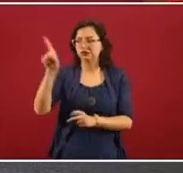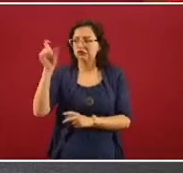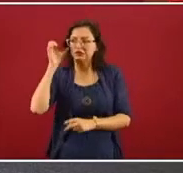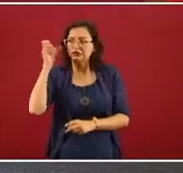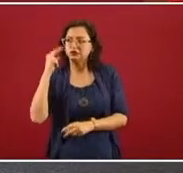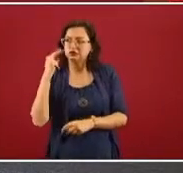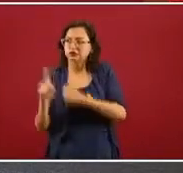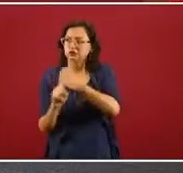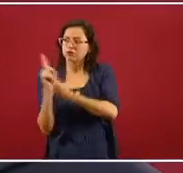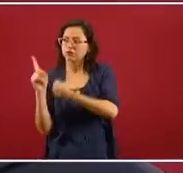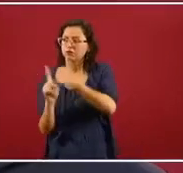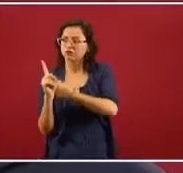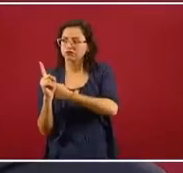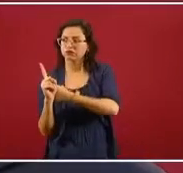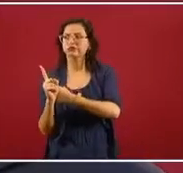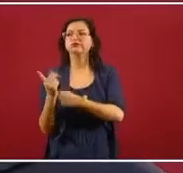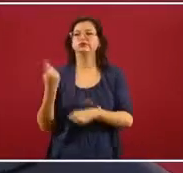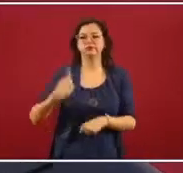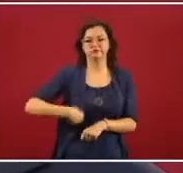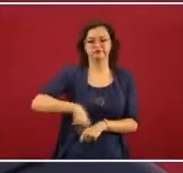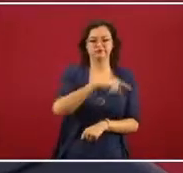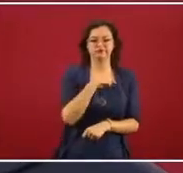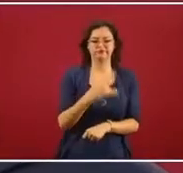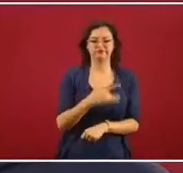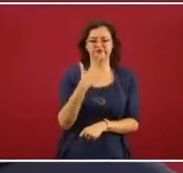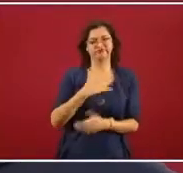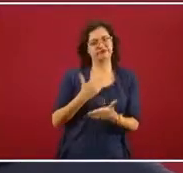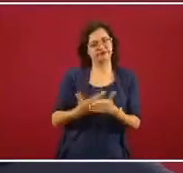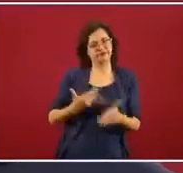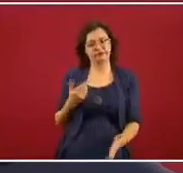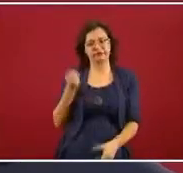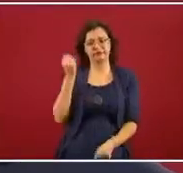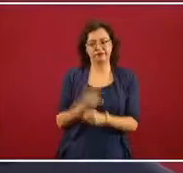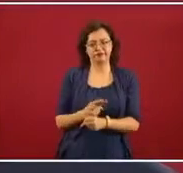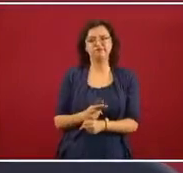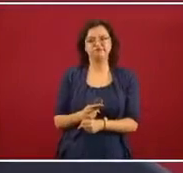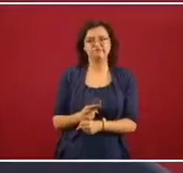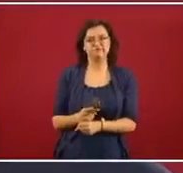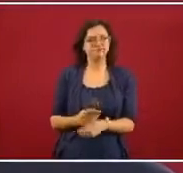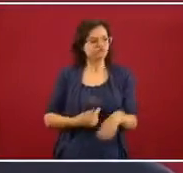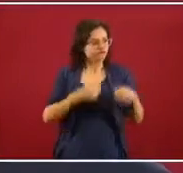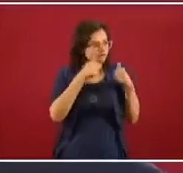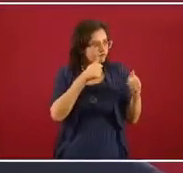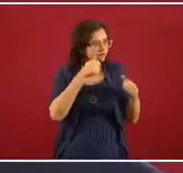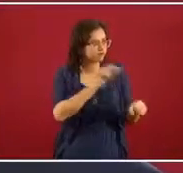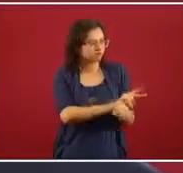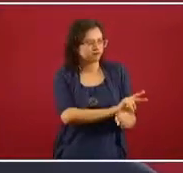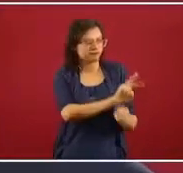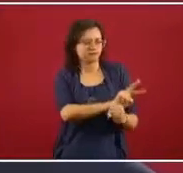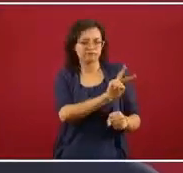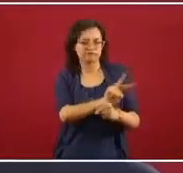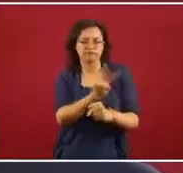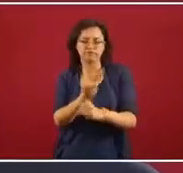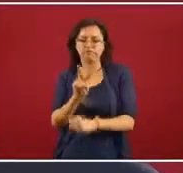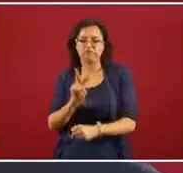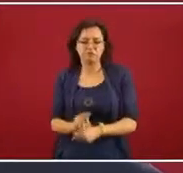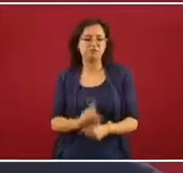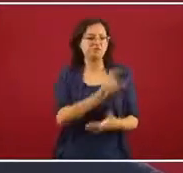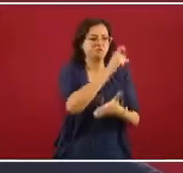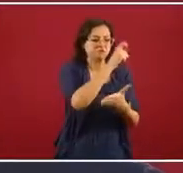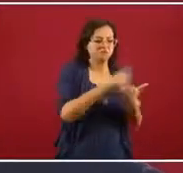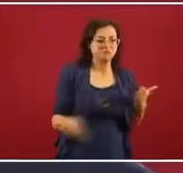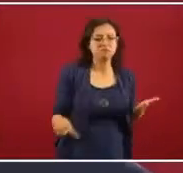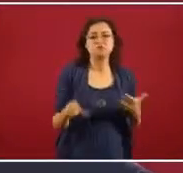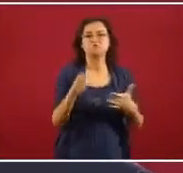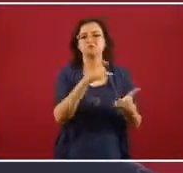el problema, pues pusimos nuestras barbas a remojar, y va a llegar aquí tarde o temprano. Y estuvimos monitoreando las compras de